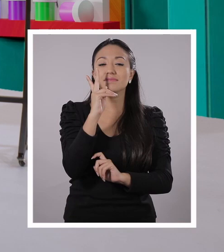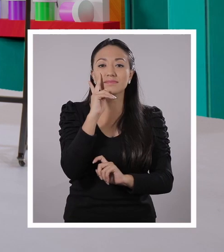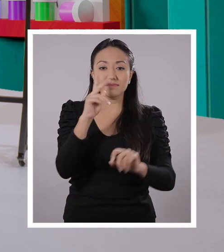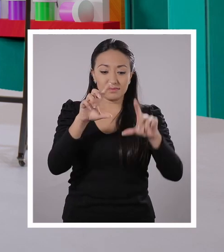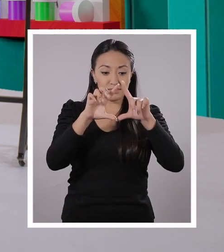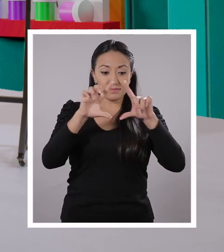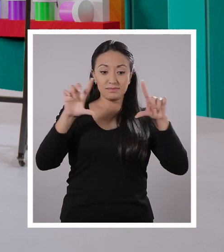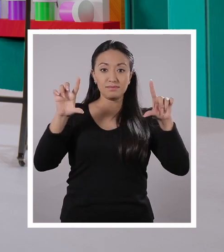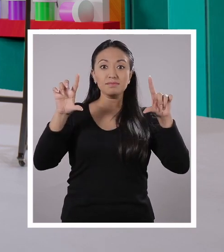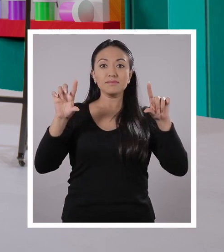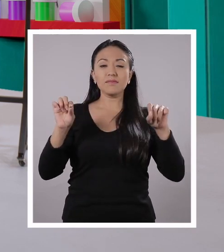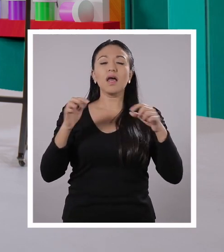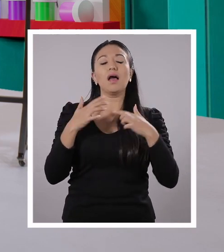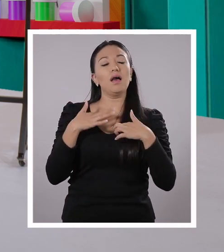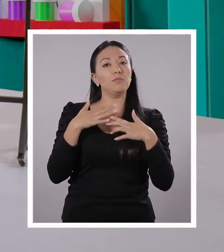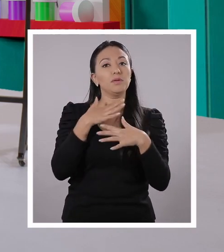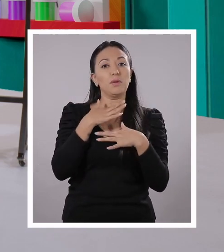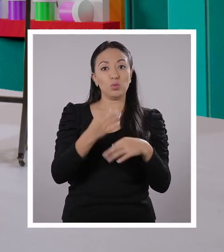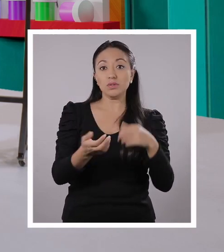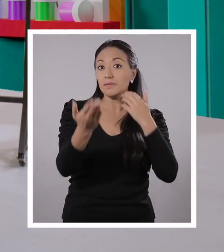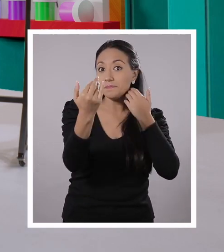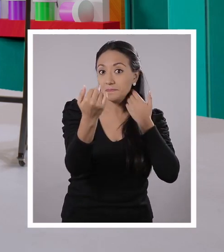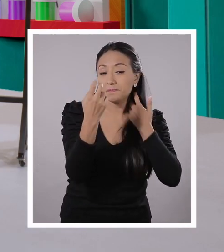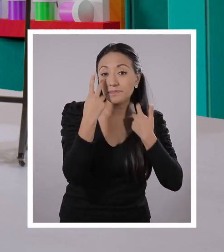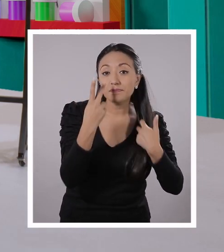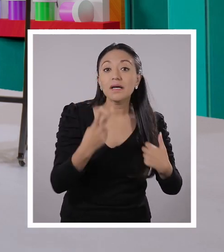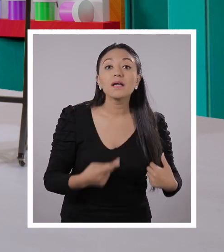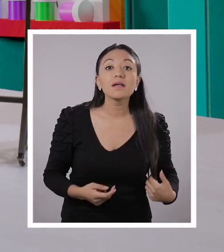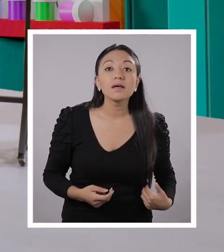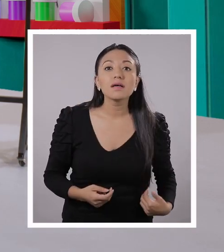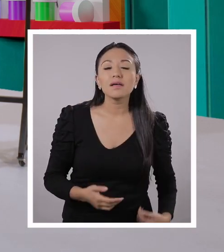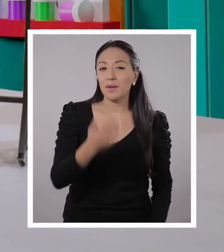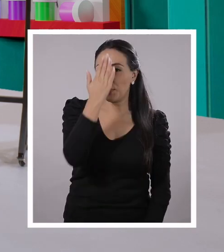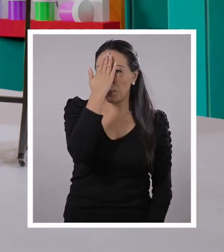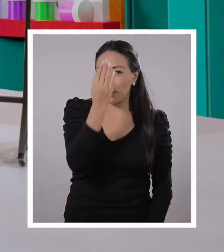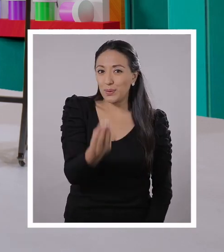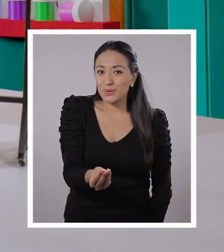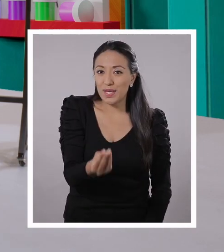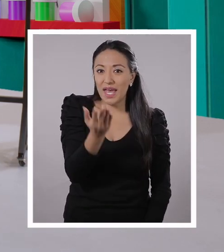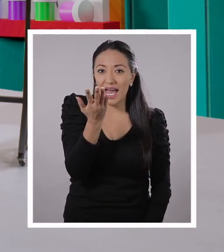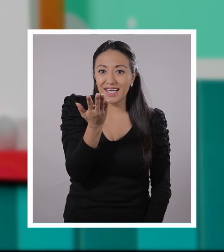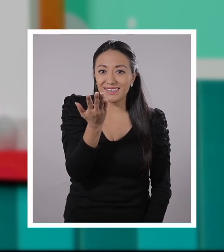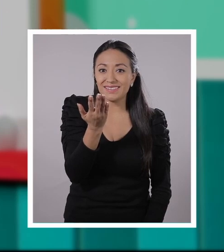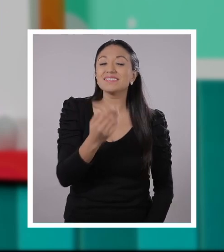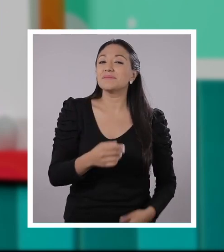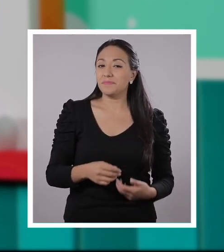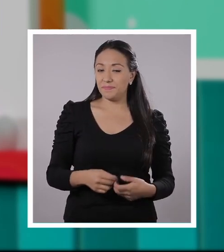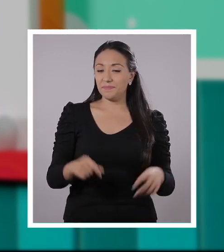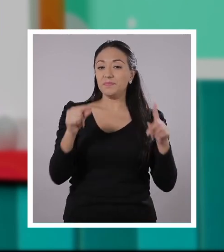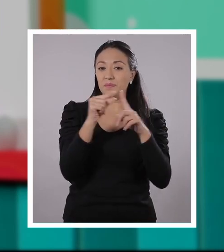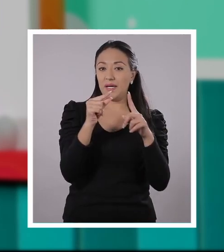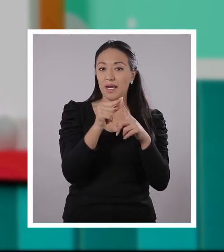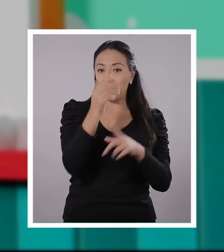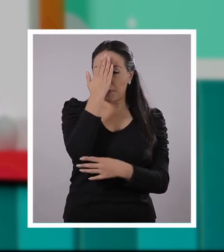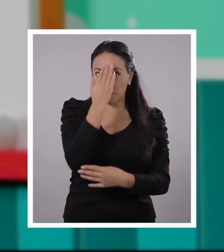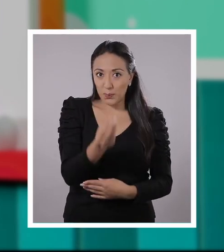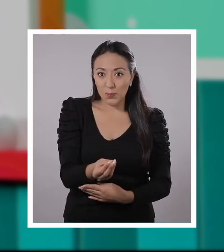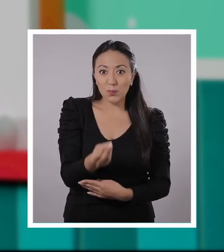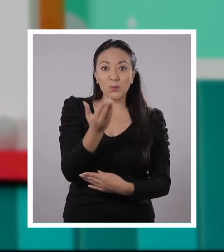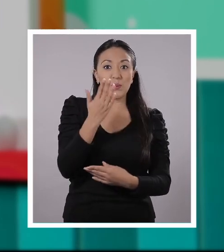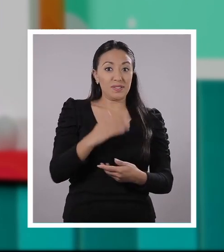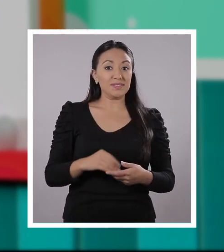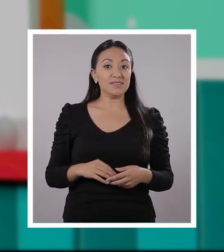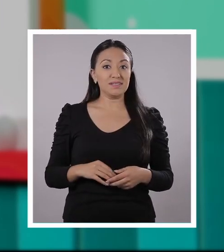¡Wow! Encontré una palabra que me encanta. Ayúdeme a leer. ¡Buenos días! ¡Buenos